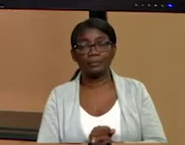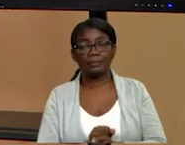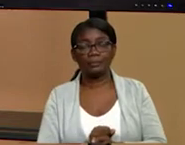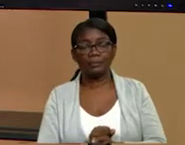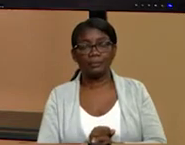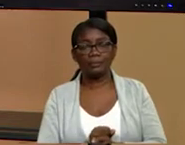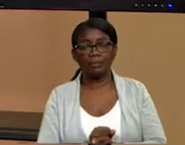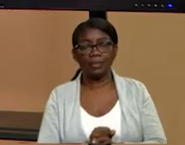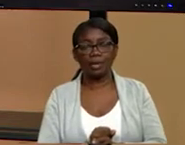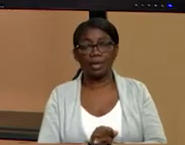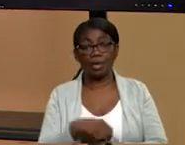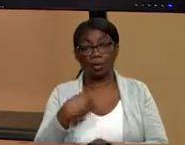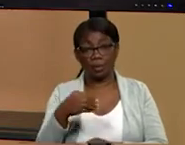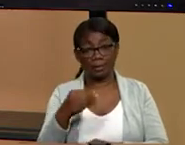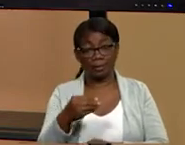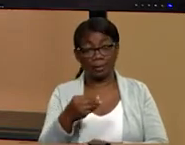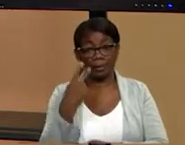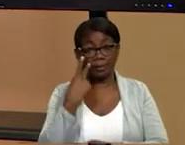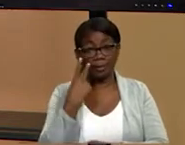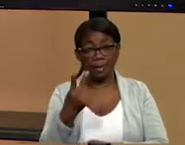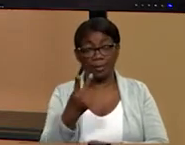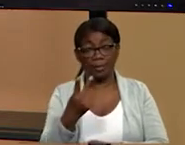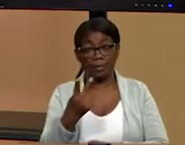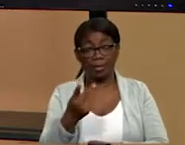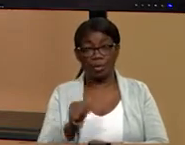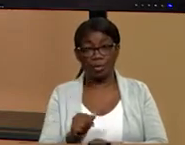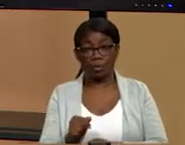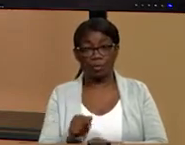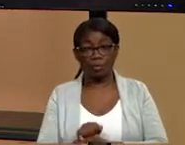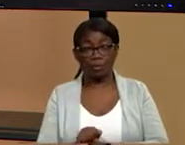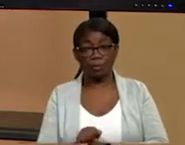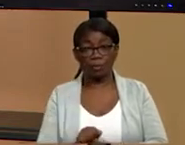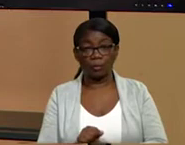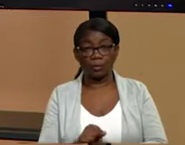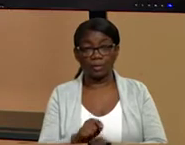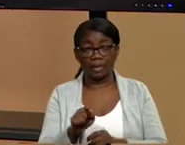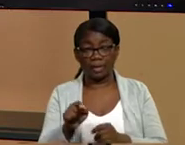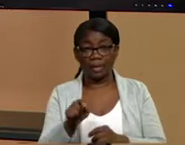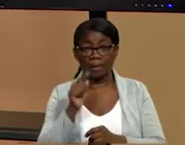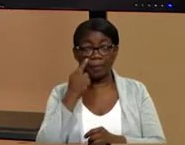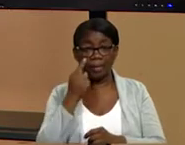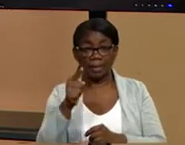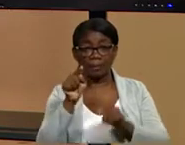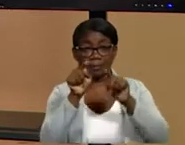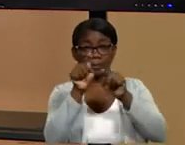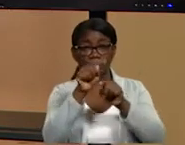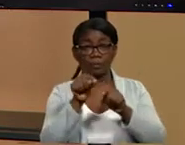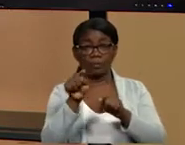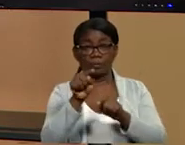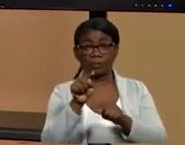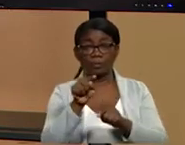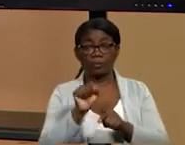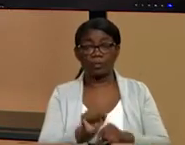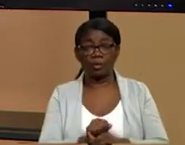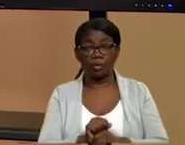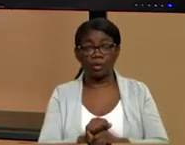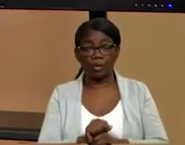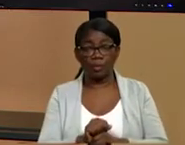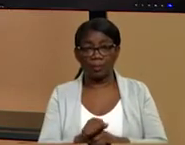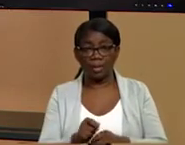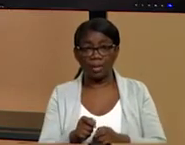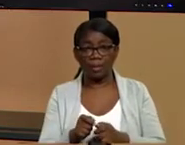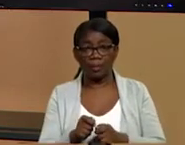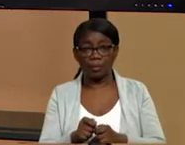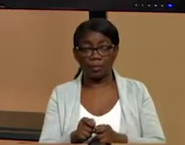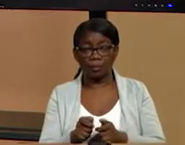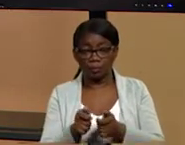Cuando observamos que al medir continuidad, como ustedes observan aquí, de una vez medimos,